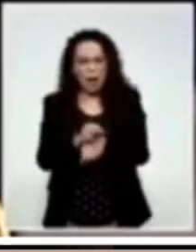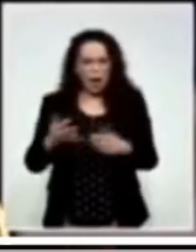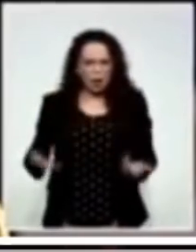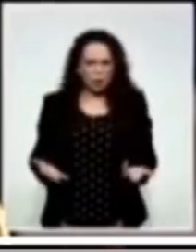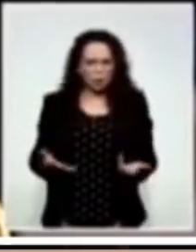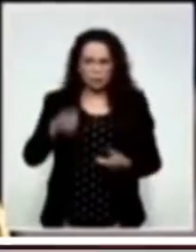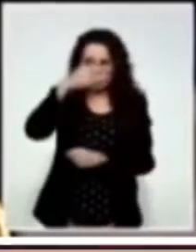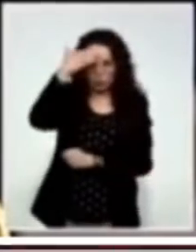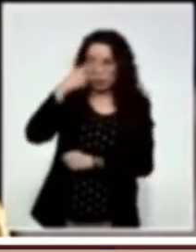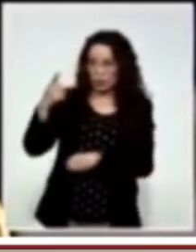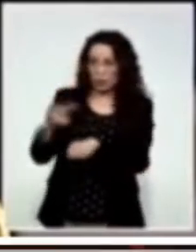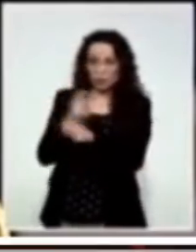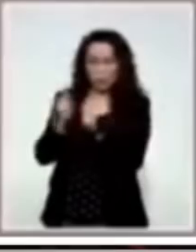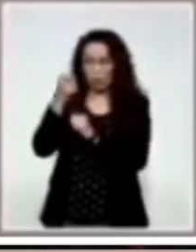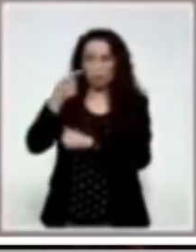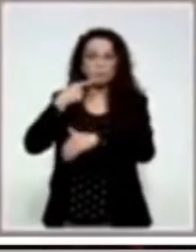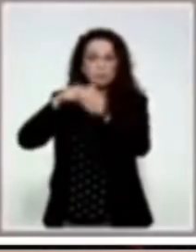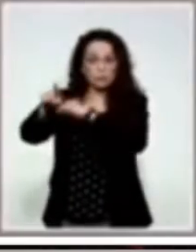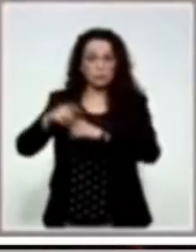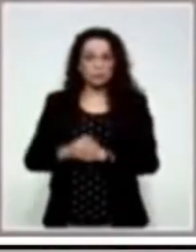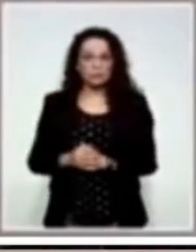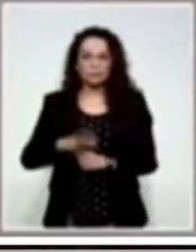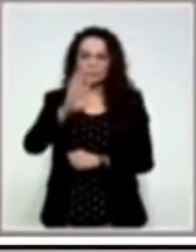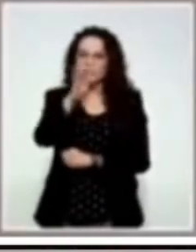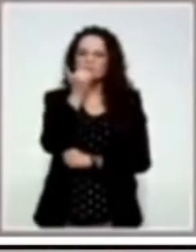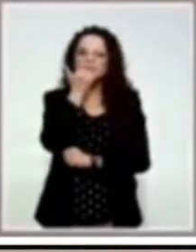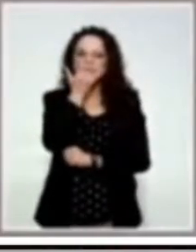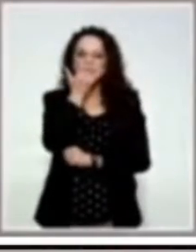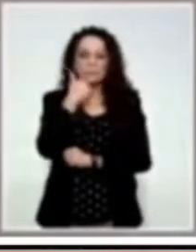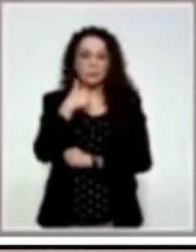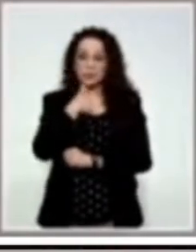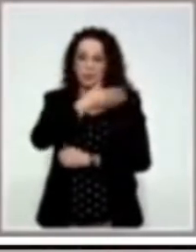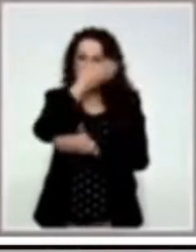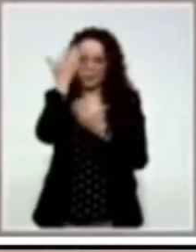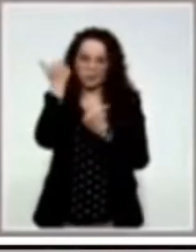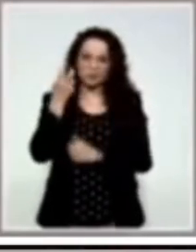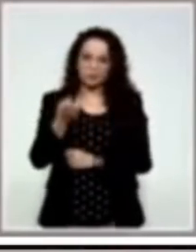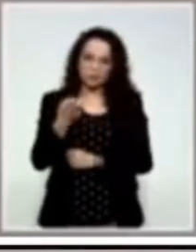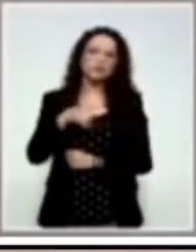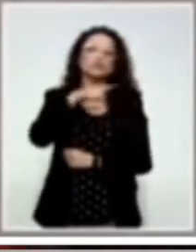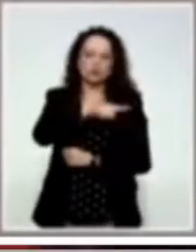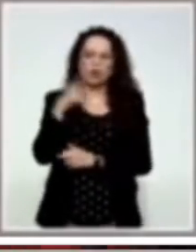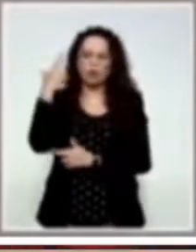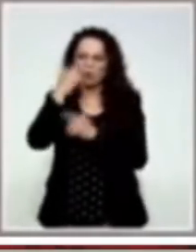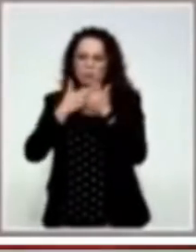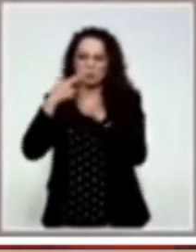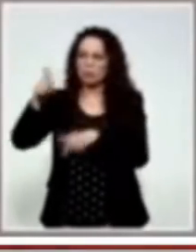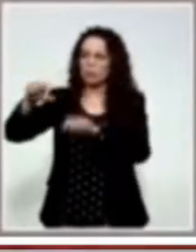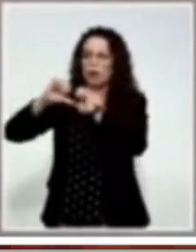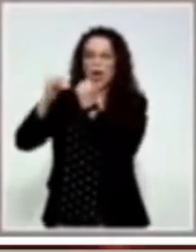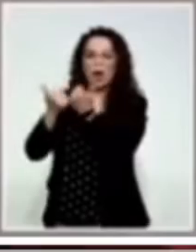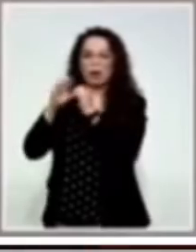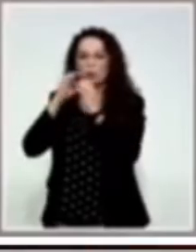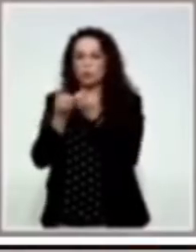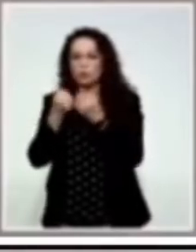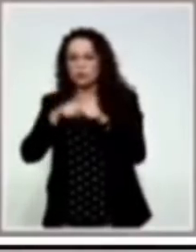queja? No tengo conocimiento de esta queja, te ofrezco revisarlo y que el área de comunicación social te dé toda la información que